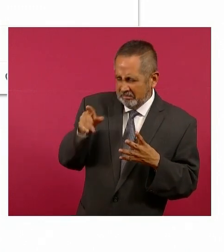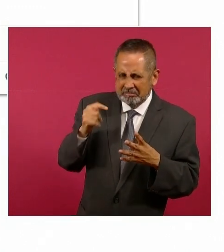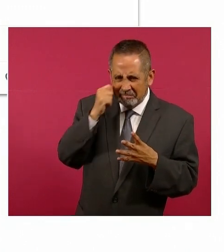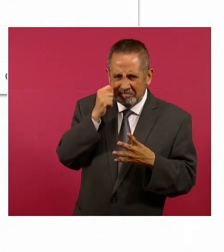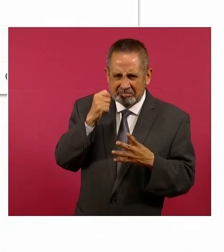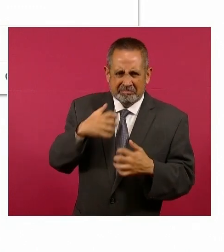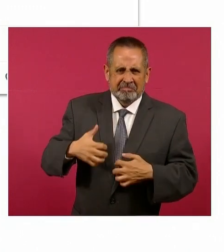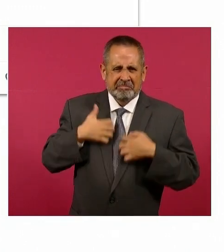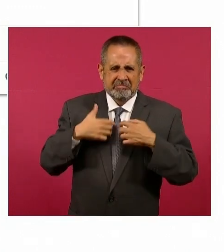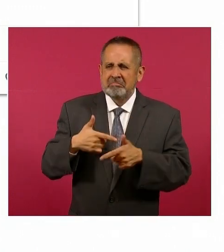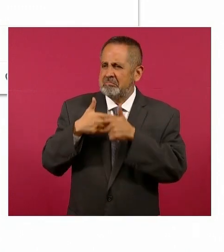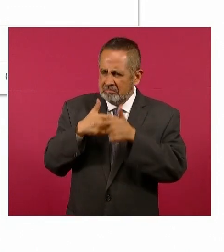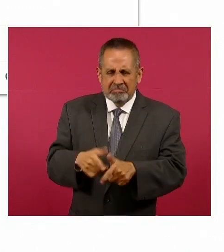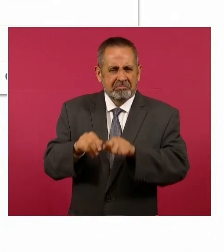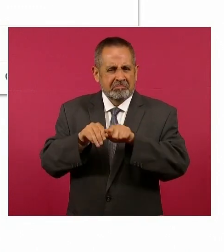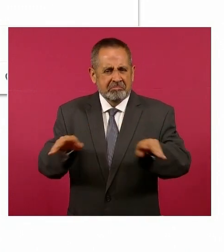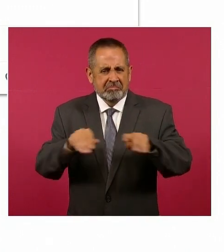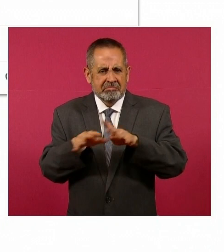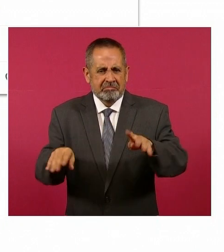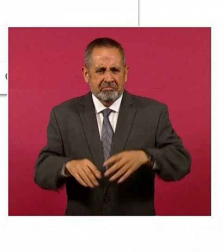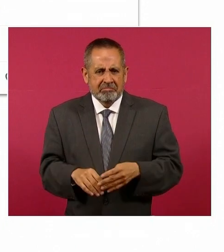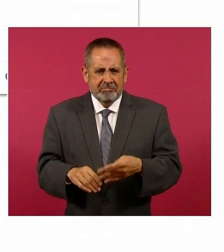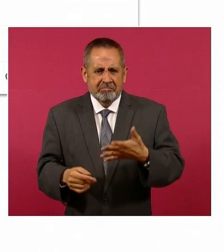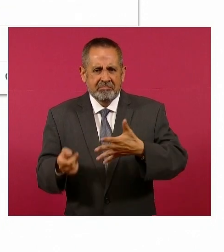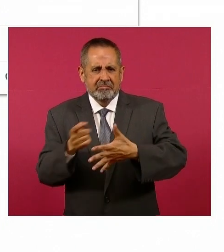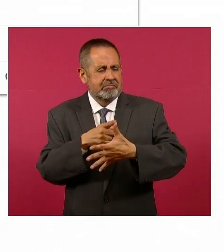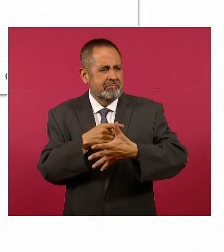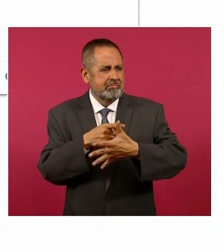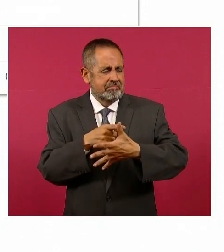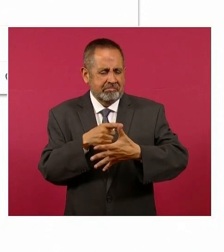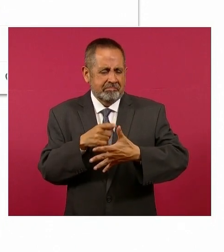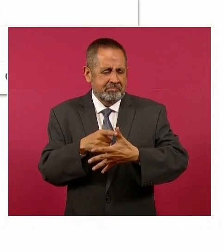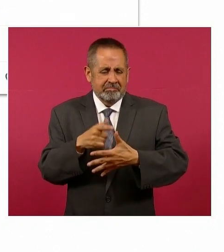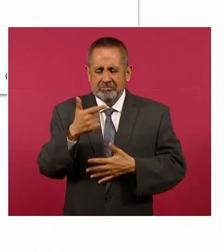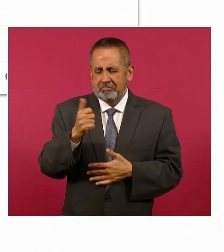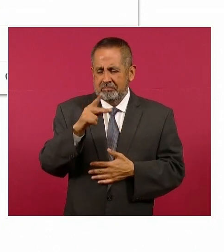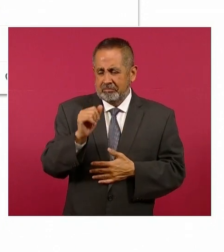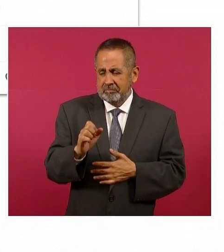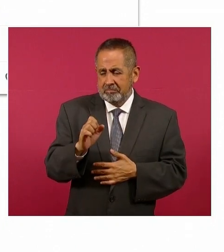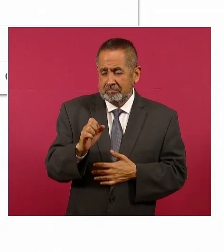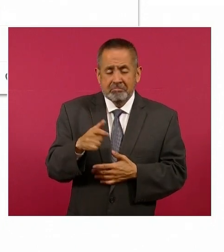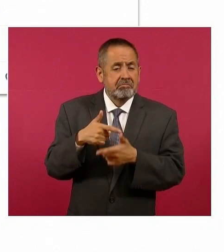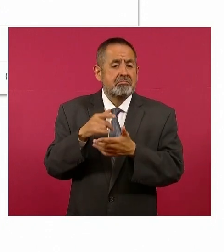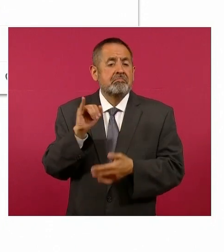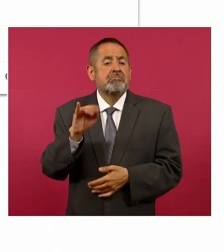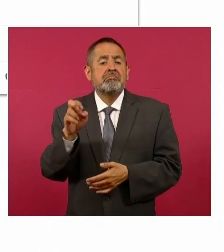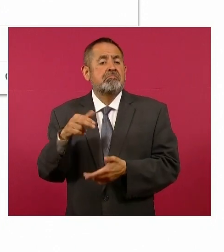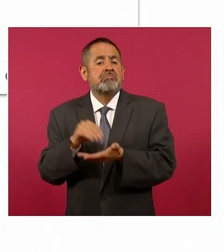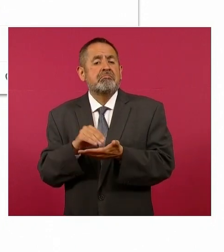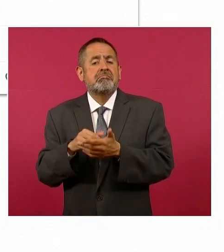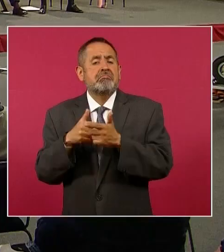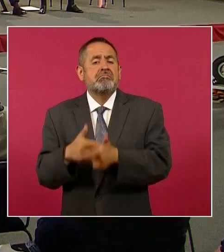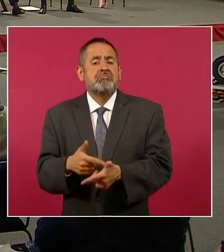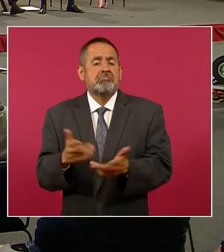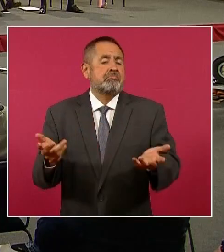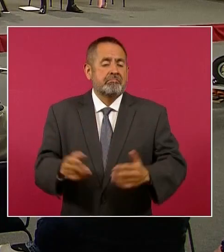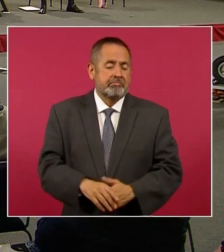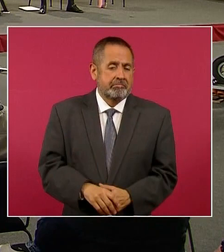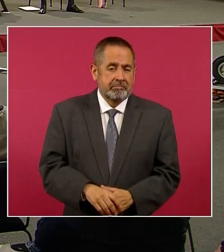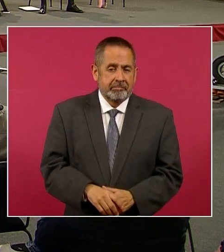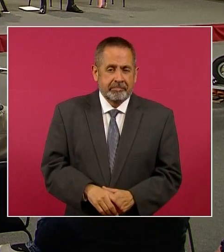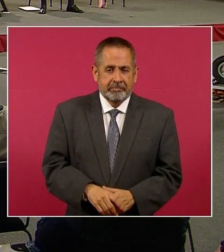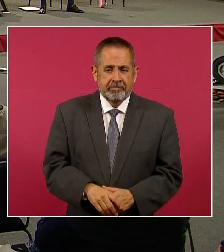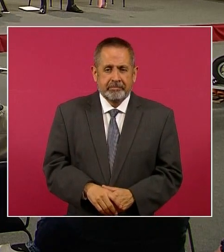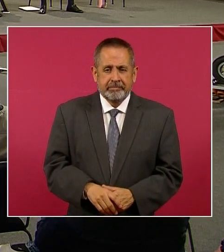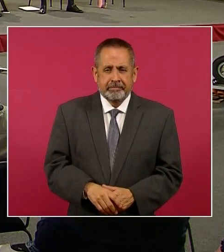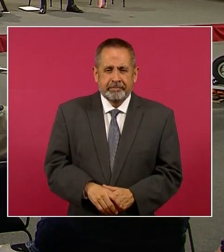enoja y la sigue compartiendo. Guadalupe Tadei sigue siendo la presidenta del INE. Y bueno, hasta aquí